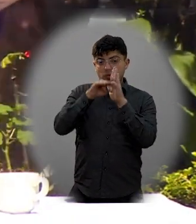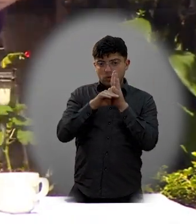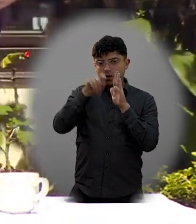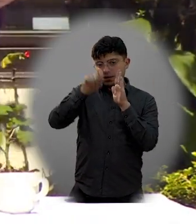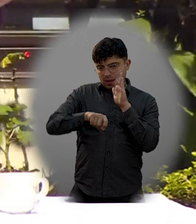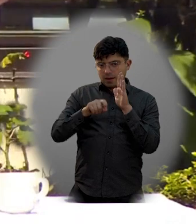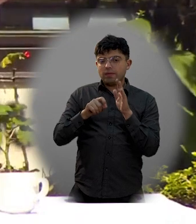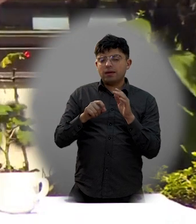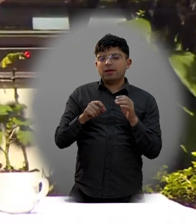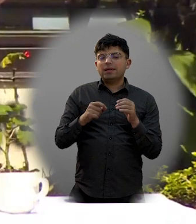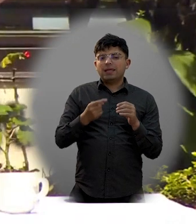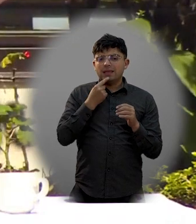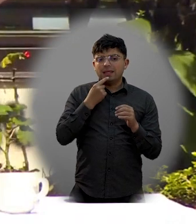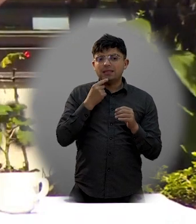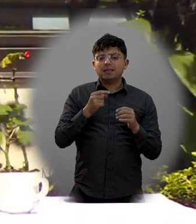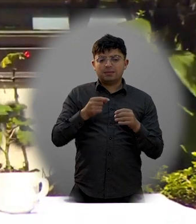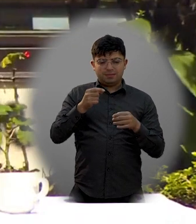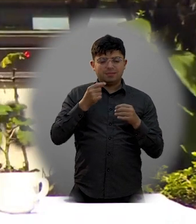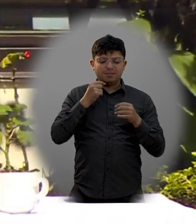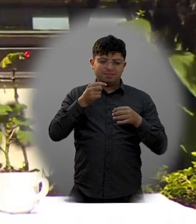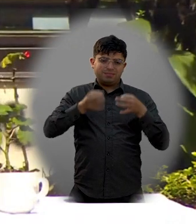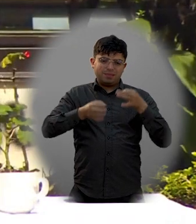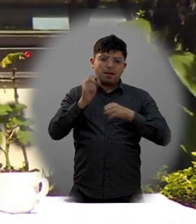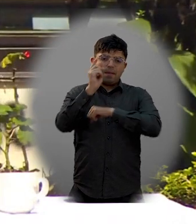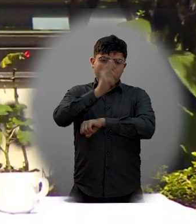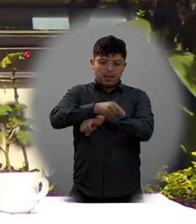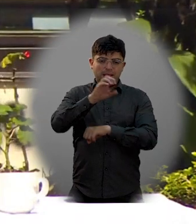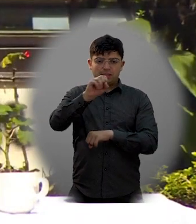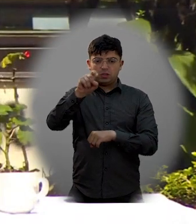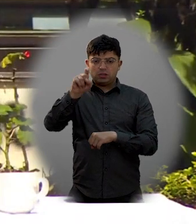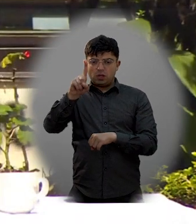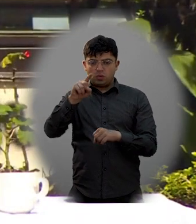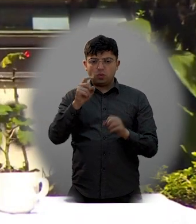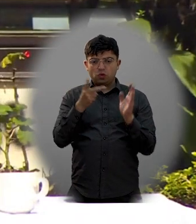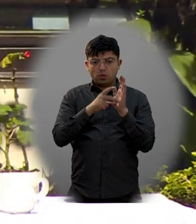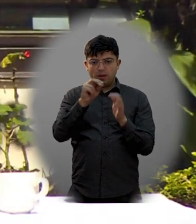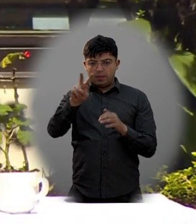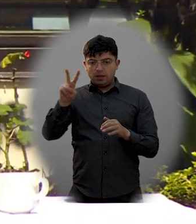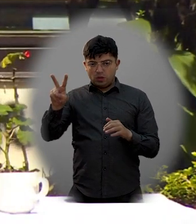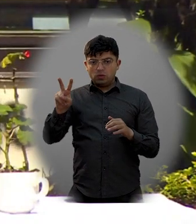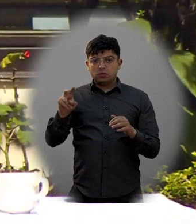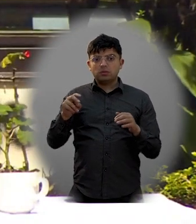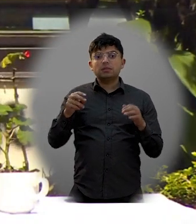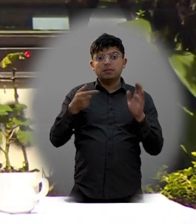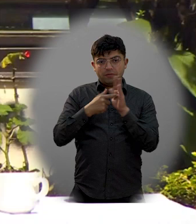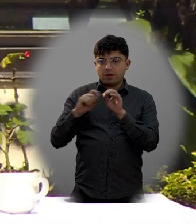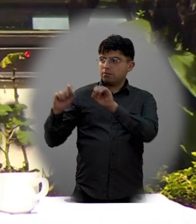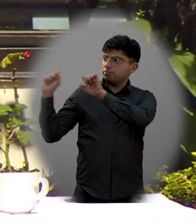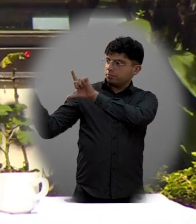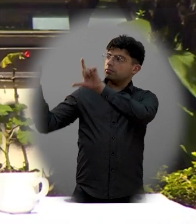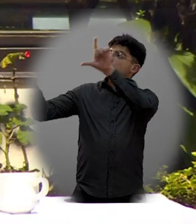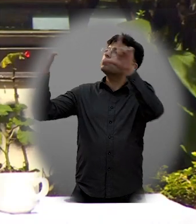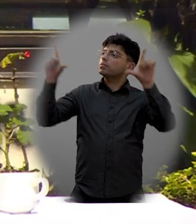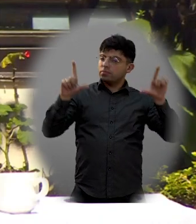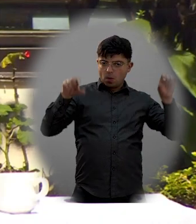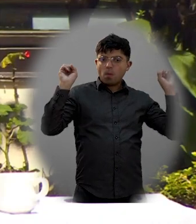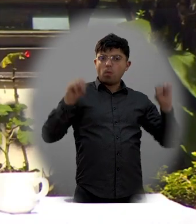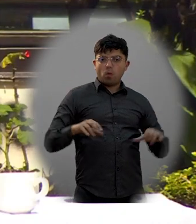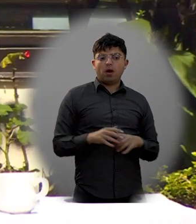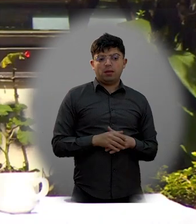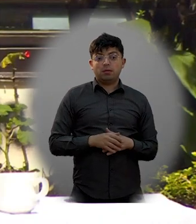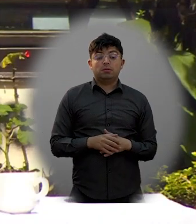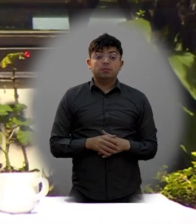que garantizar lo que dice la sentencia 061 de 2022, que garantiza el scratch. Entonces, en ese sentido, hay